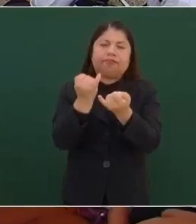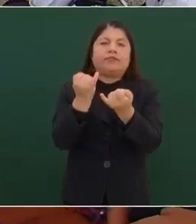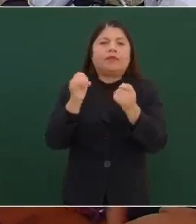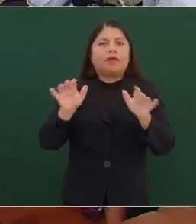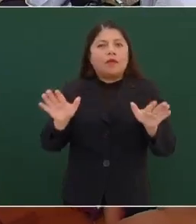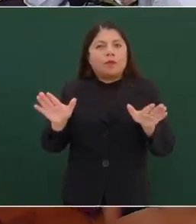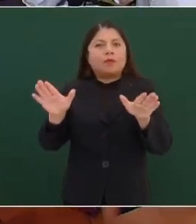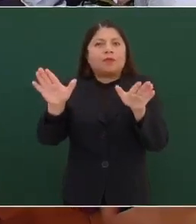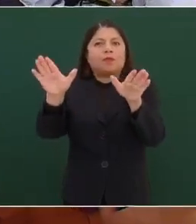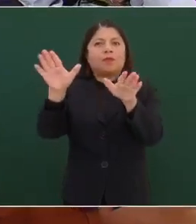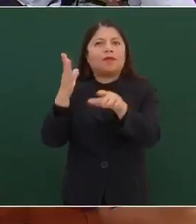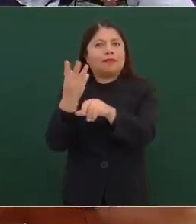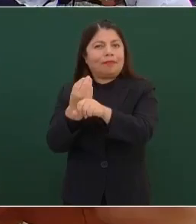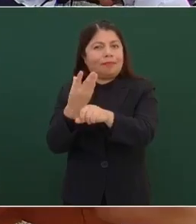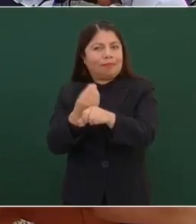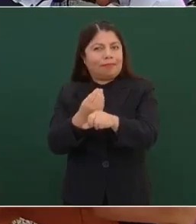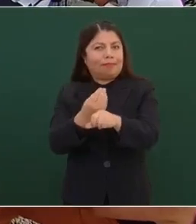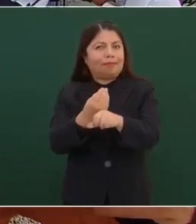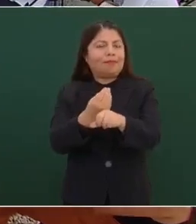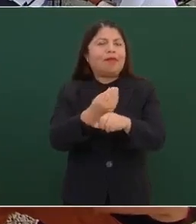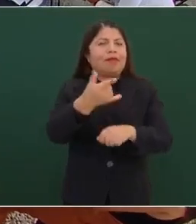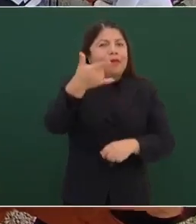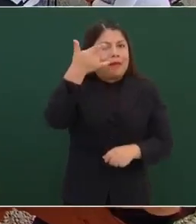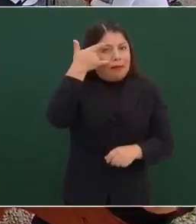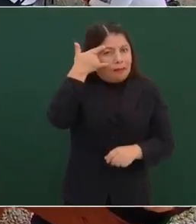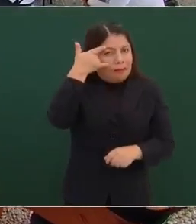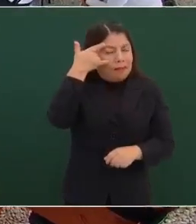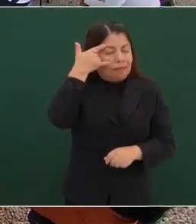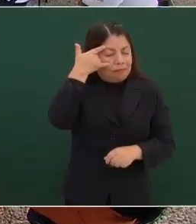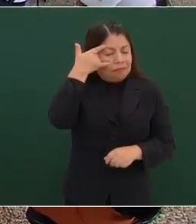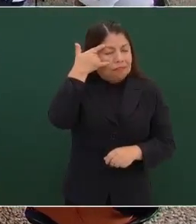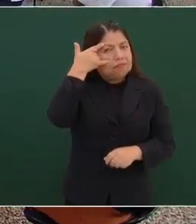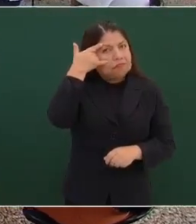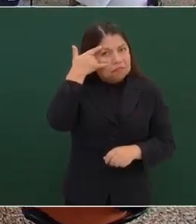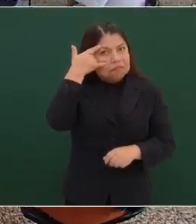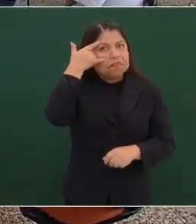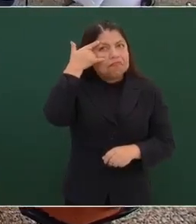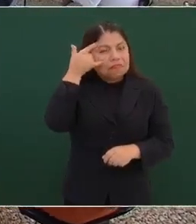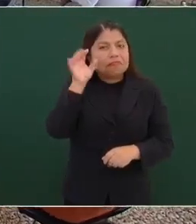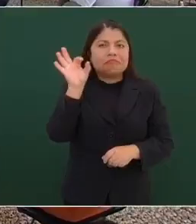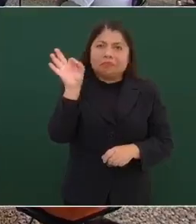Creo que Campeche, que en Campeche